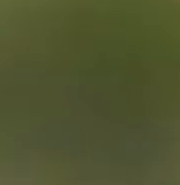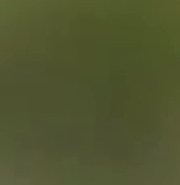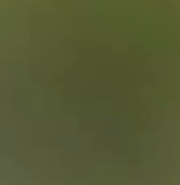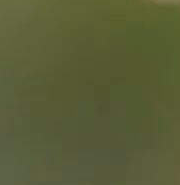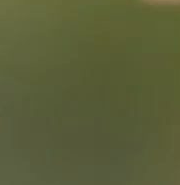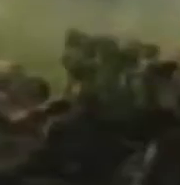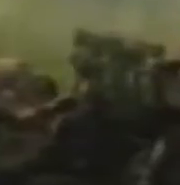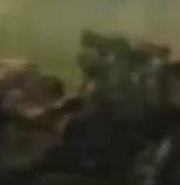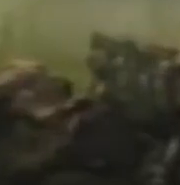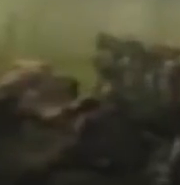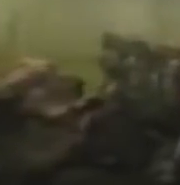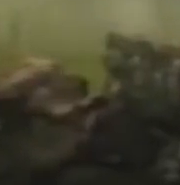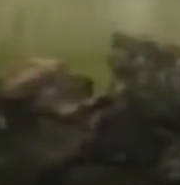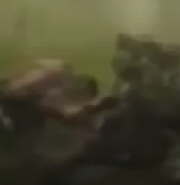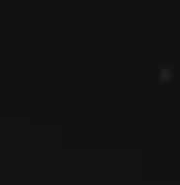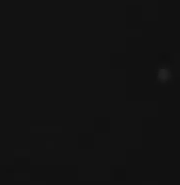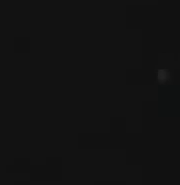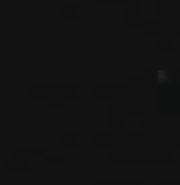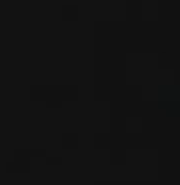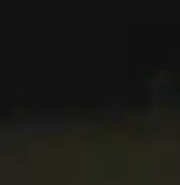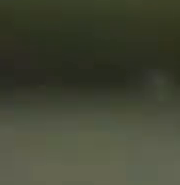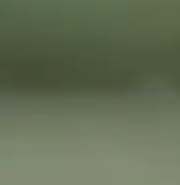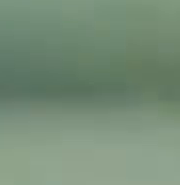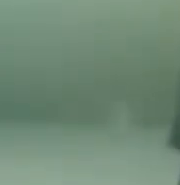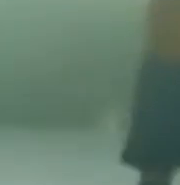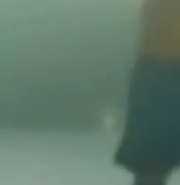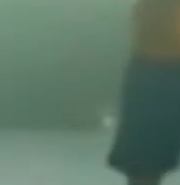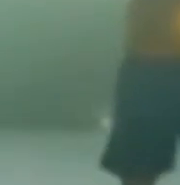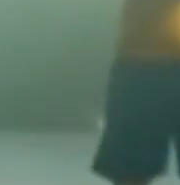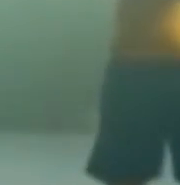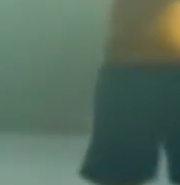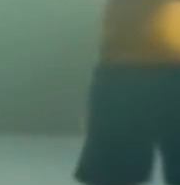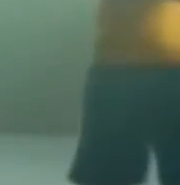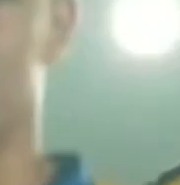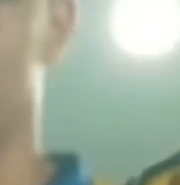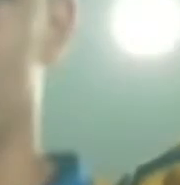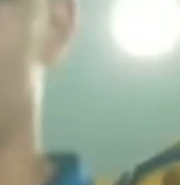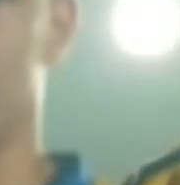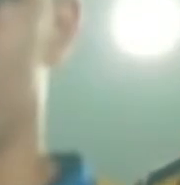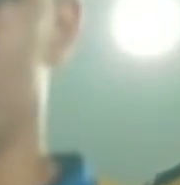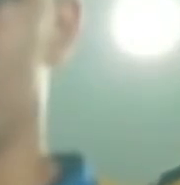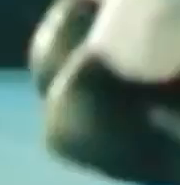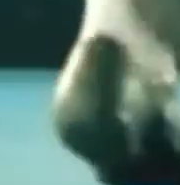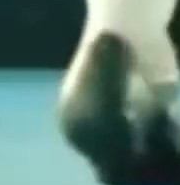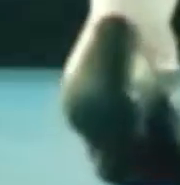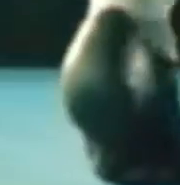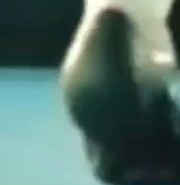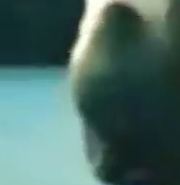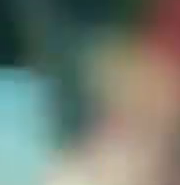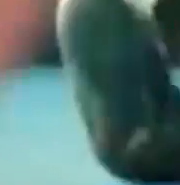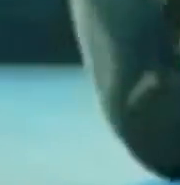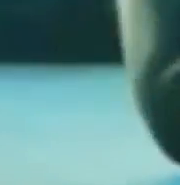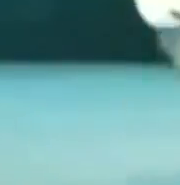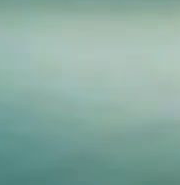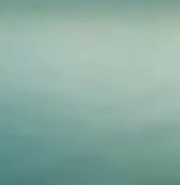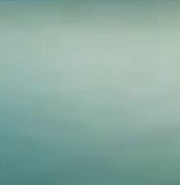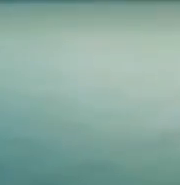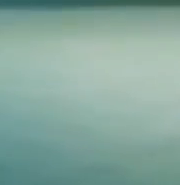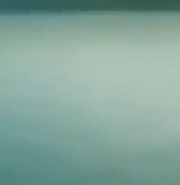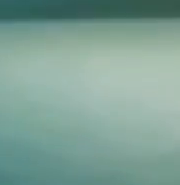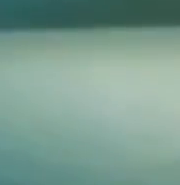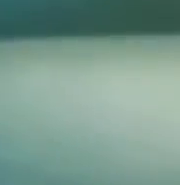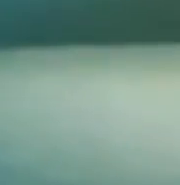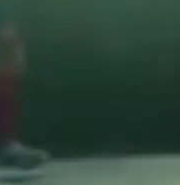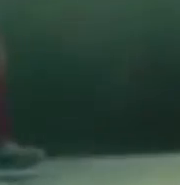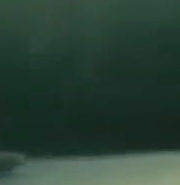Brasil, vienen de Tailandia y todos quieren llevarse la copa. Estamos listos, el futsal es nuestro. Con